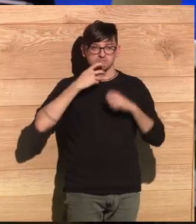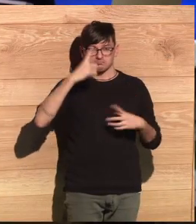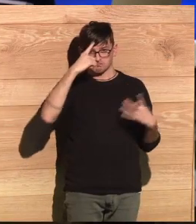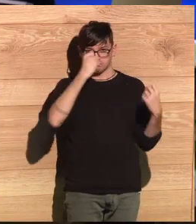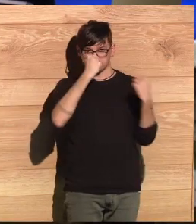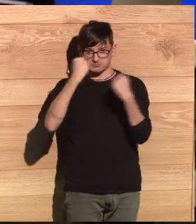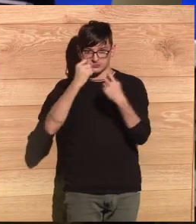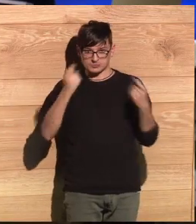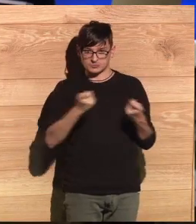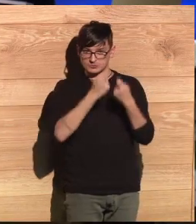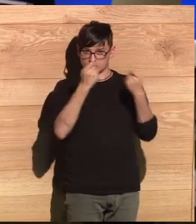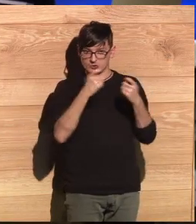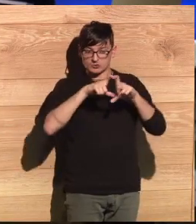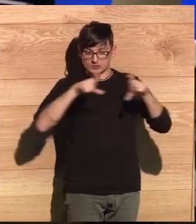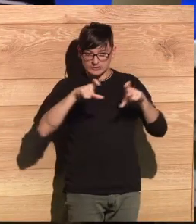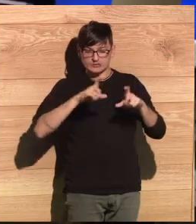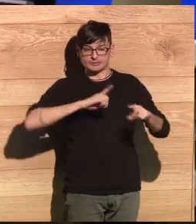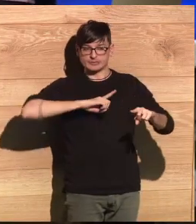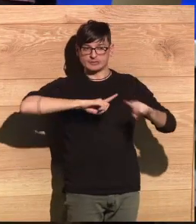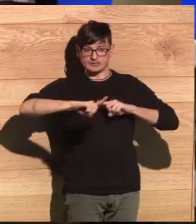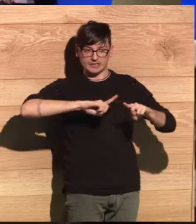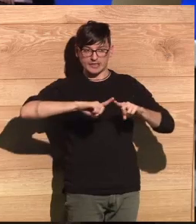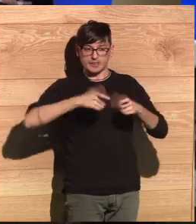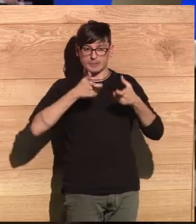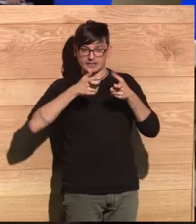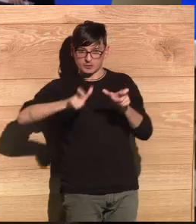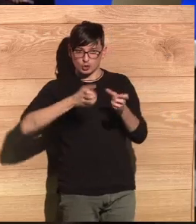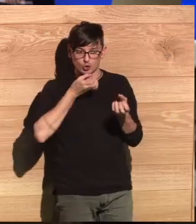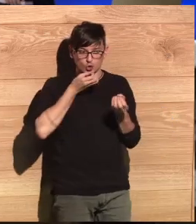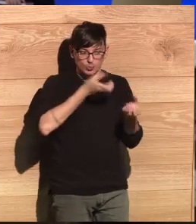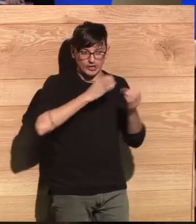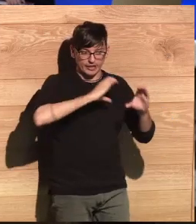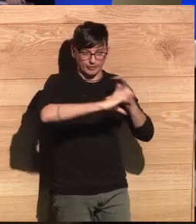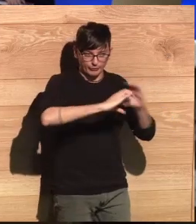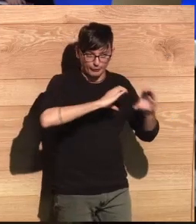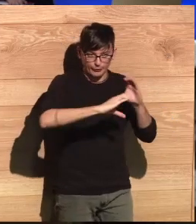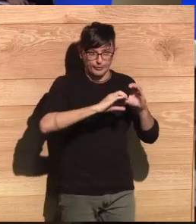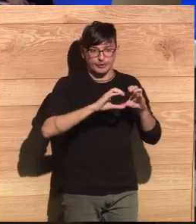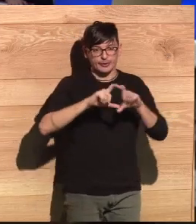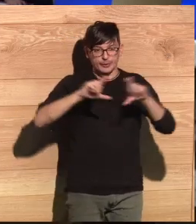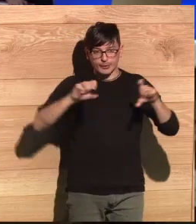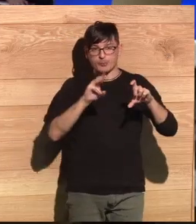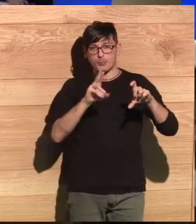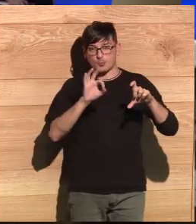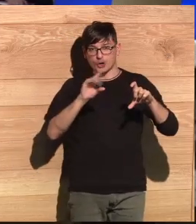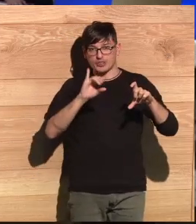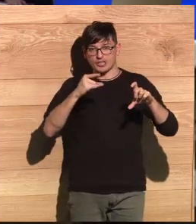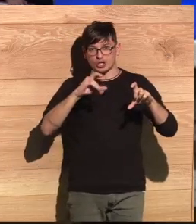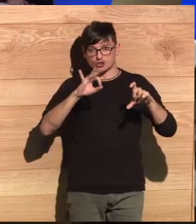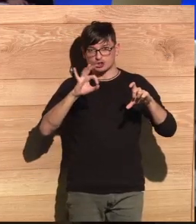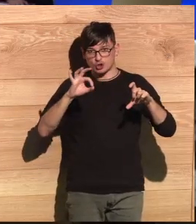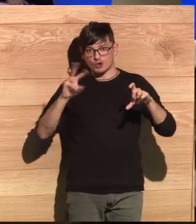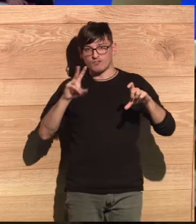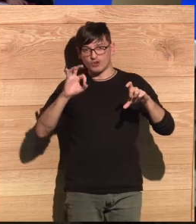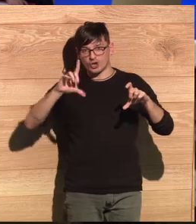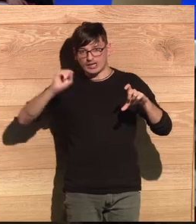corporativa. Ella dirige el departamento de comunicación Clara de Prodigioso Volcán, y ella nos va a hablar de una mujer de